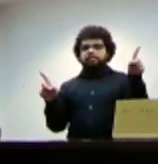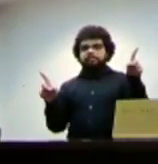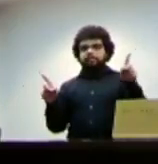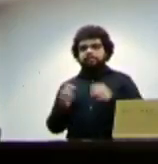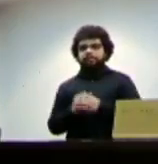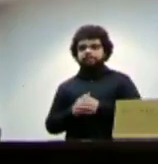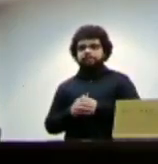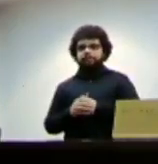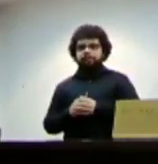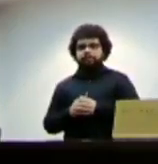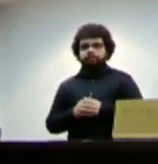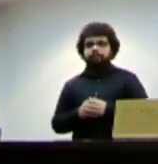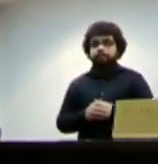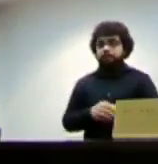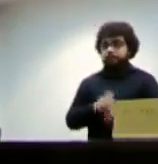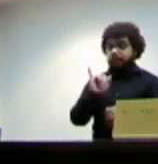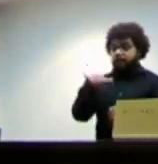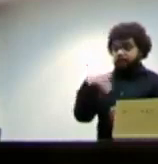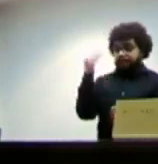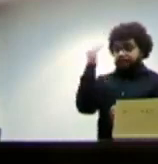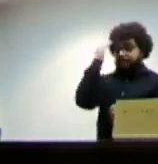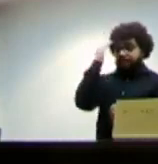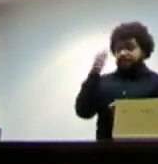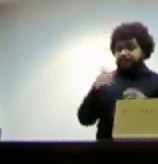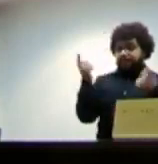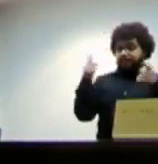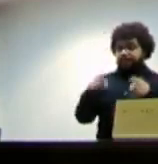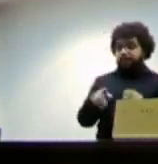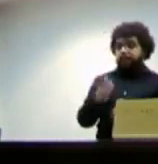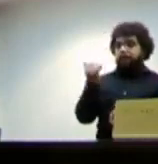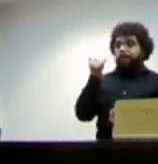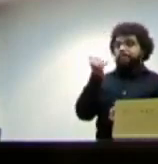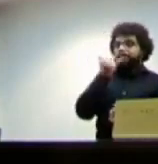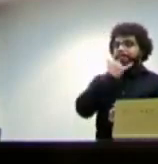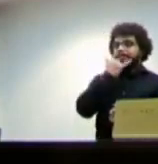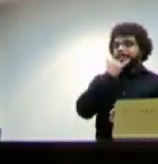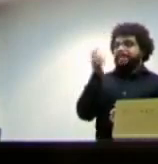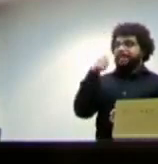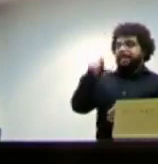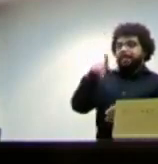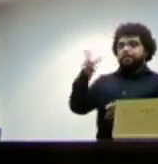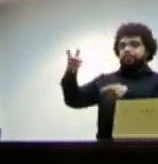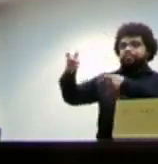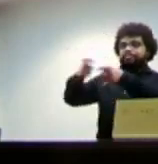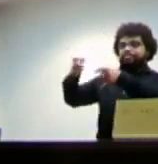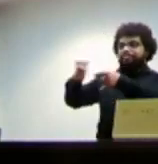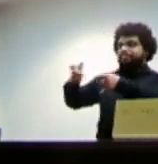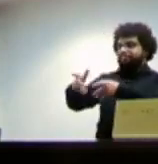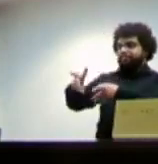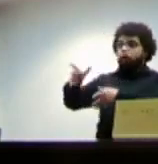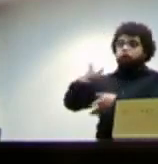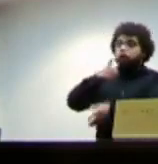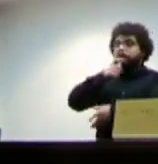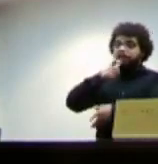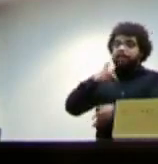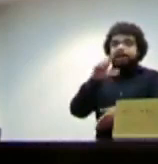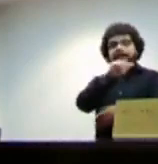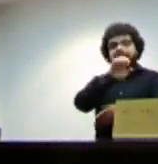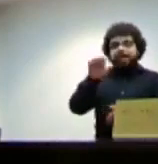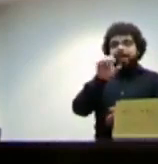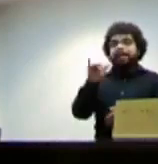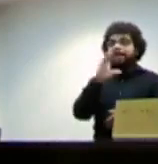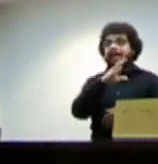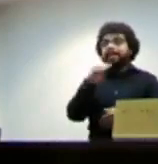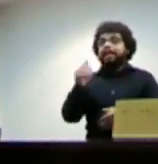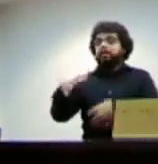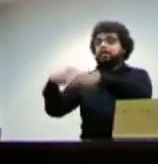que ver con... Esto se sabía que iba a pasar porque lo que nunca debieron haber privatizado fue la transmisión y distribución, debió quedar en manos de la autoridad, y la generación, pues